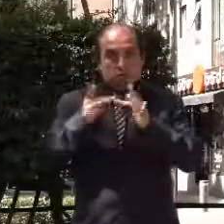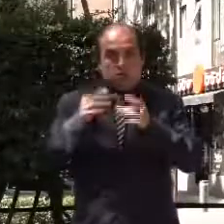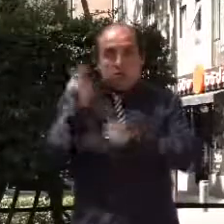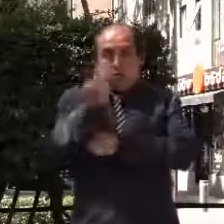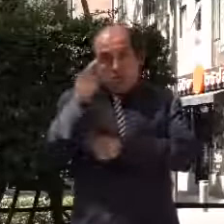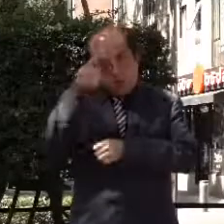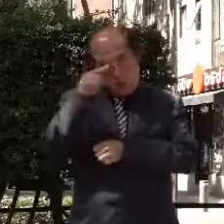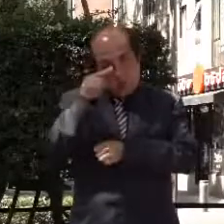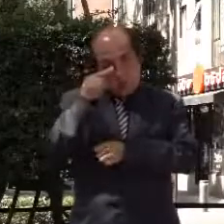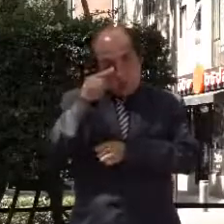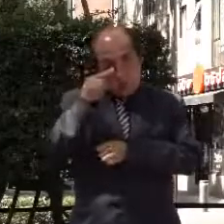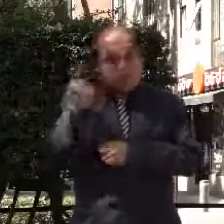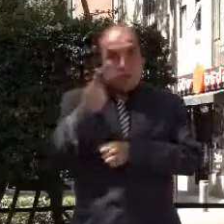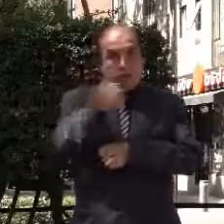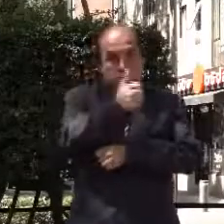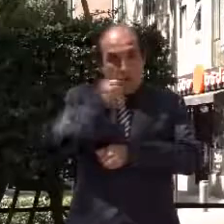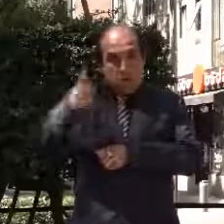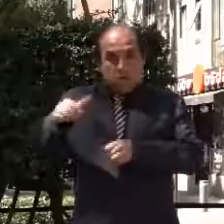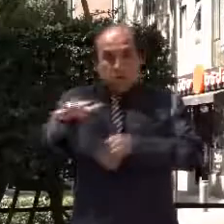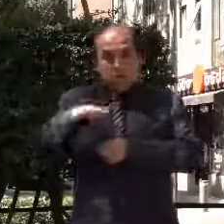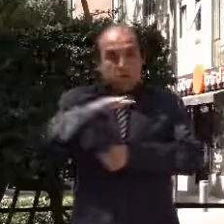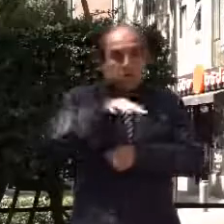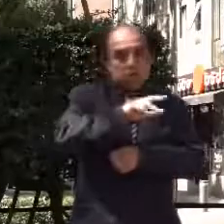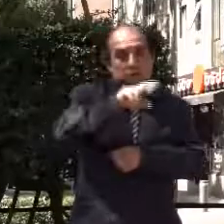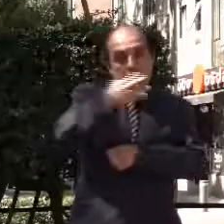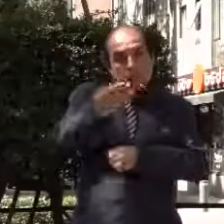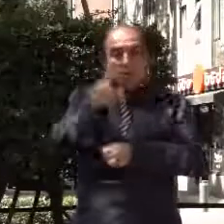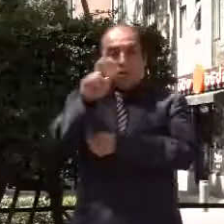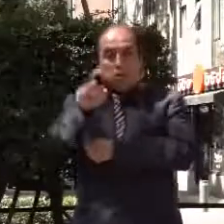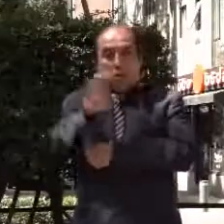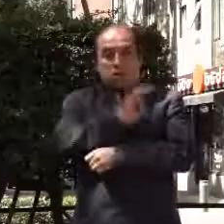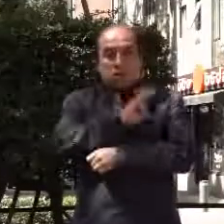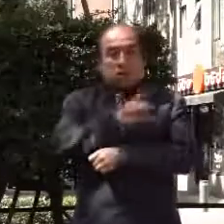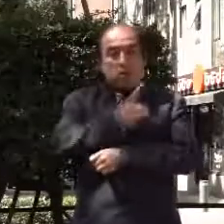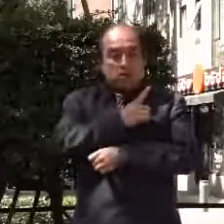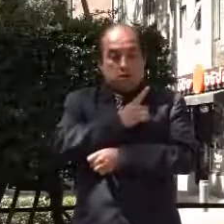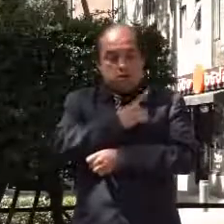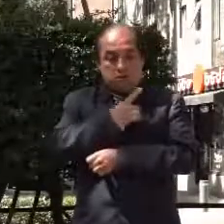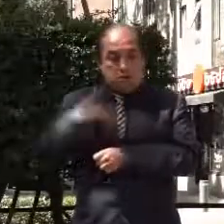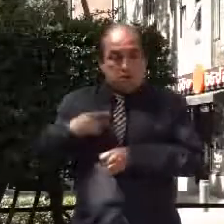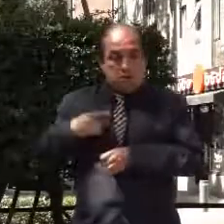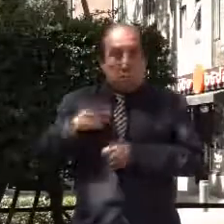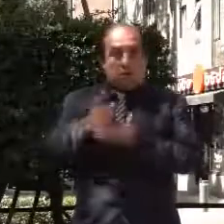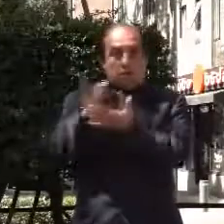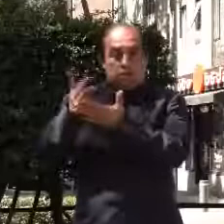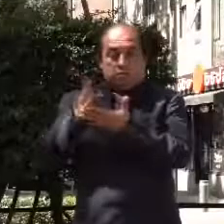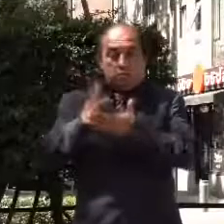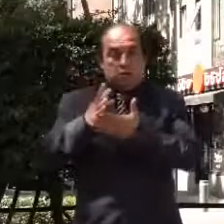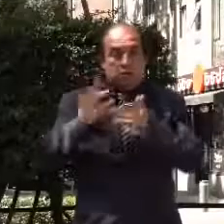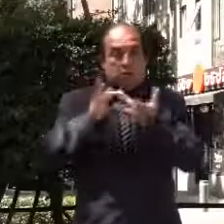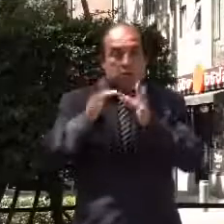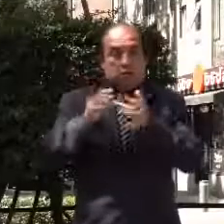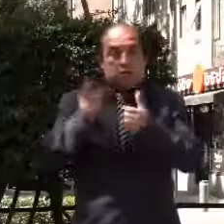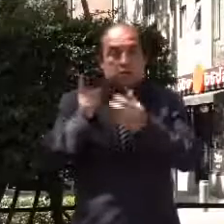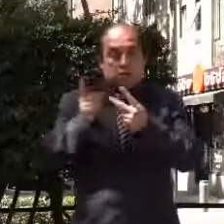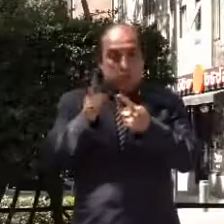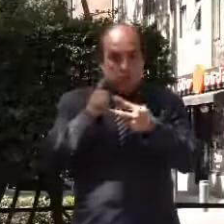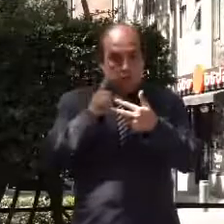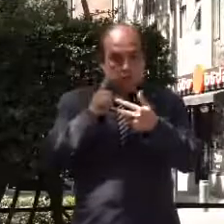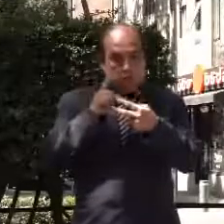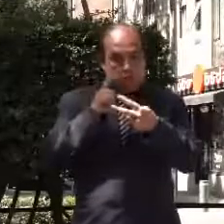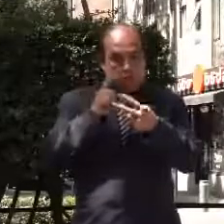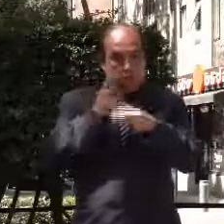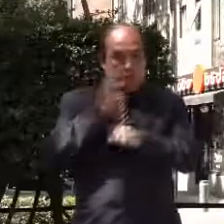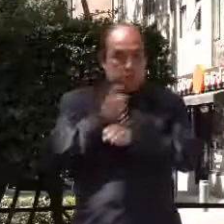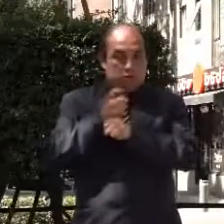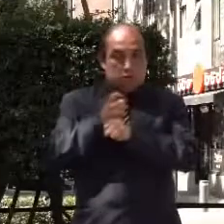necesario para que cada sector reciba el agua que debe distribuirse a través de la red secundaria en el interior. Entonces, como lo